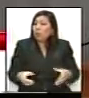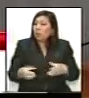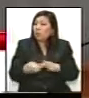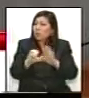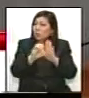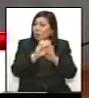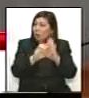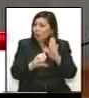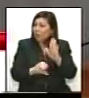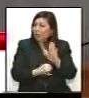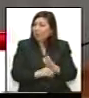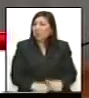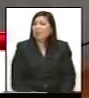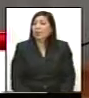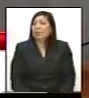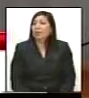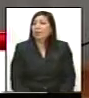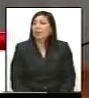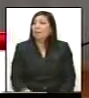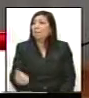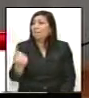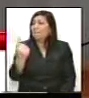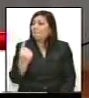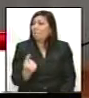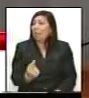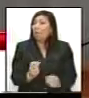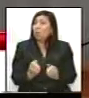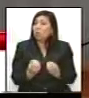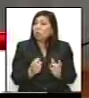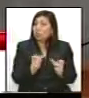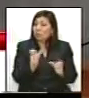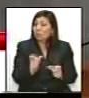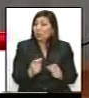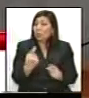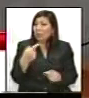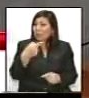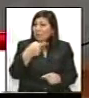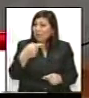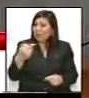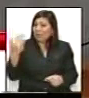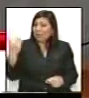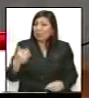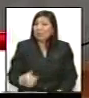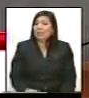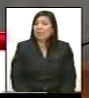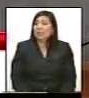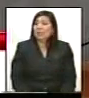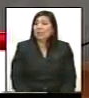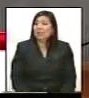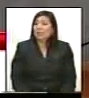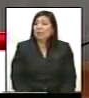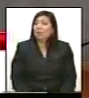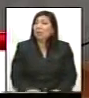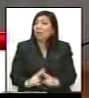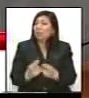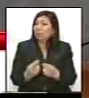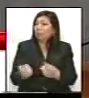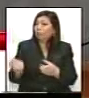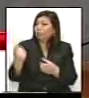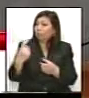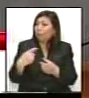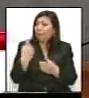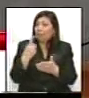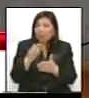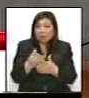de constitución cita a muchos invitados con una semana de antelación son convocados los integrantes